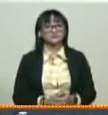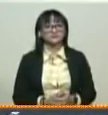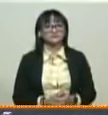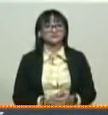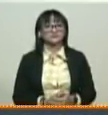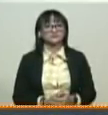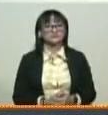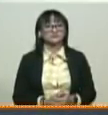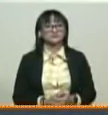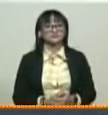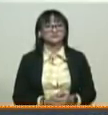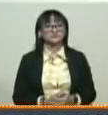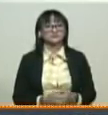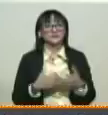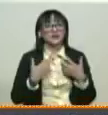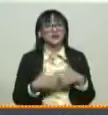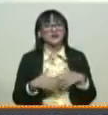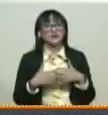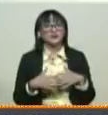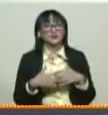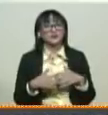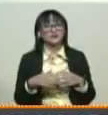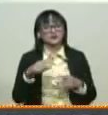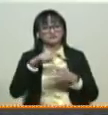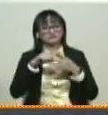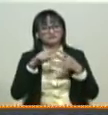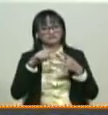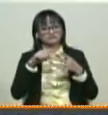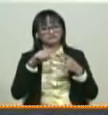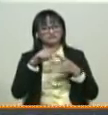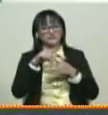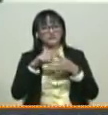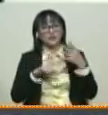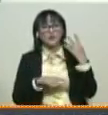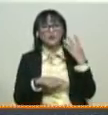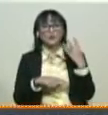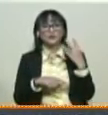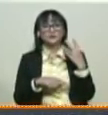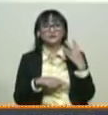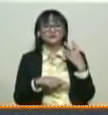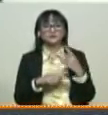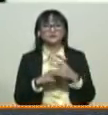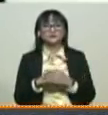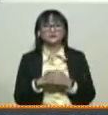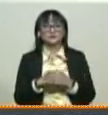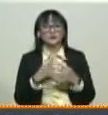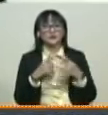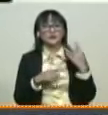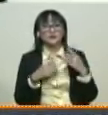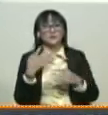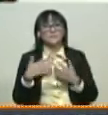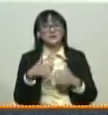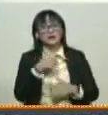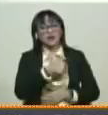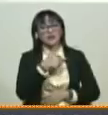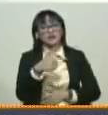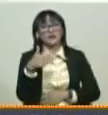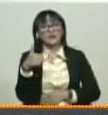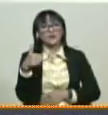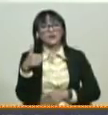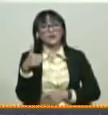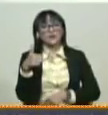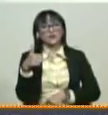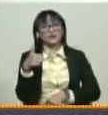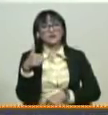Obar Industrial y Premier Procomer Group. Es decir, 4 empresas, cada una de ellas, como se